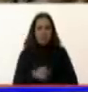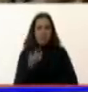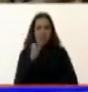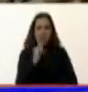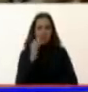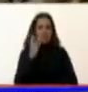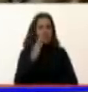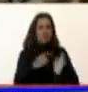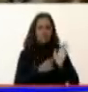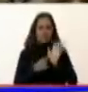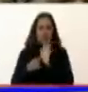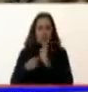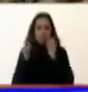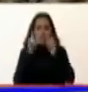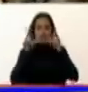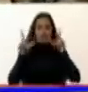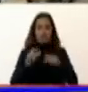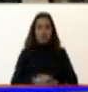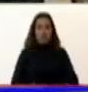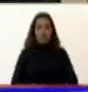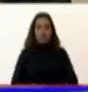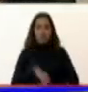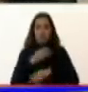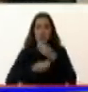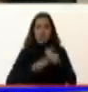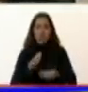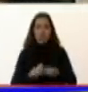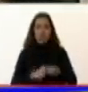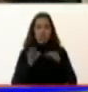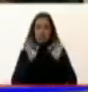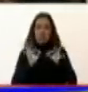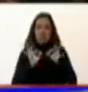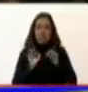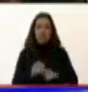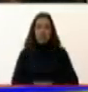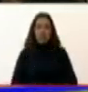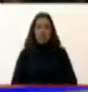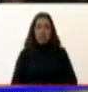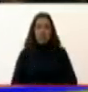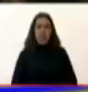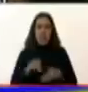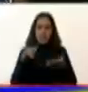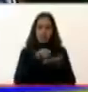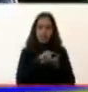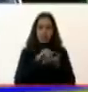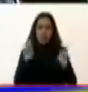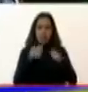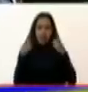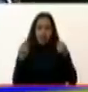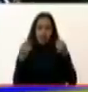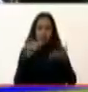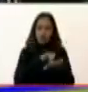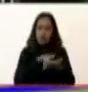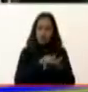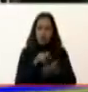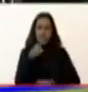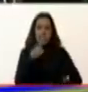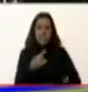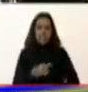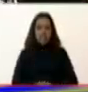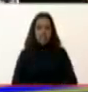ejemplos increíbles y lo ponen exactamente. El New York Times, el periódico New York Times, que dicen es el